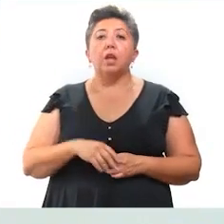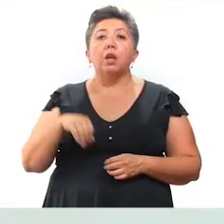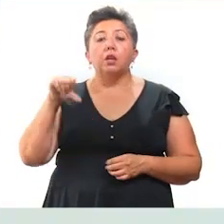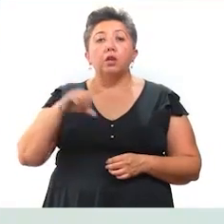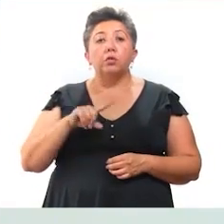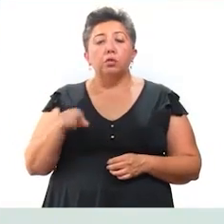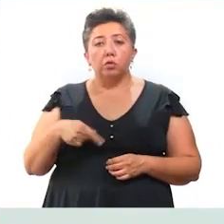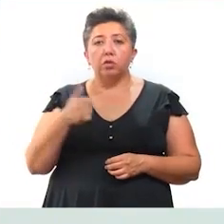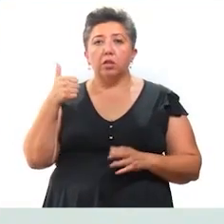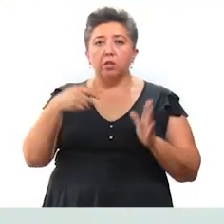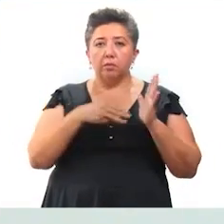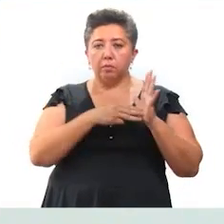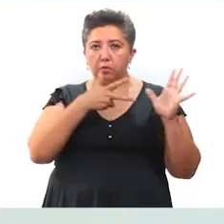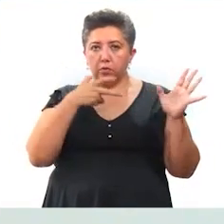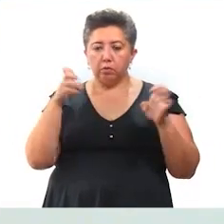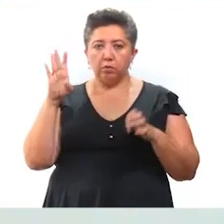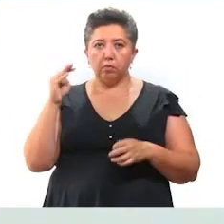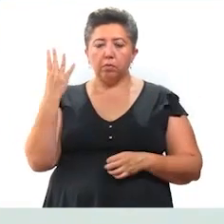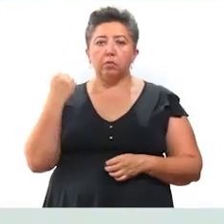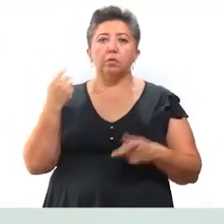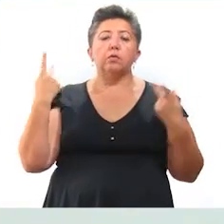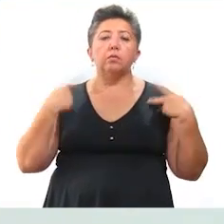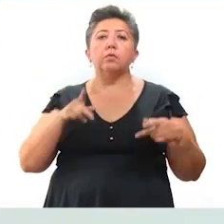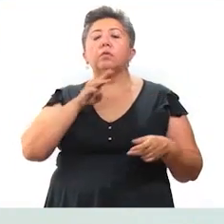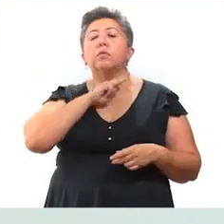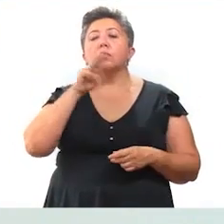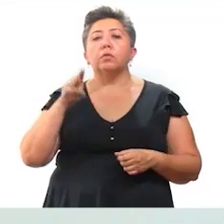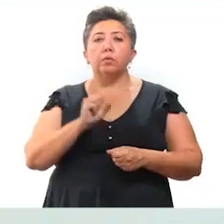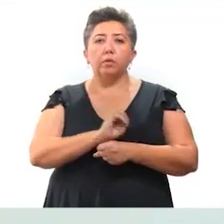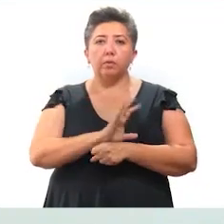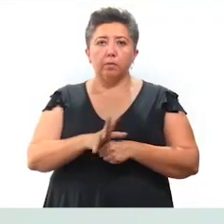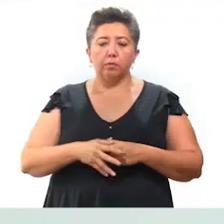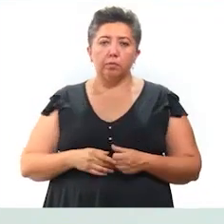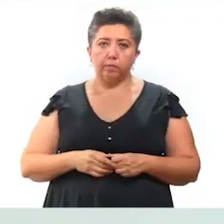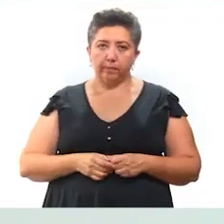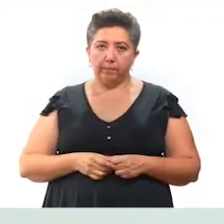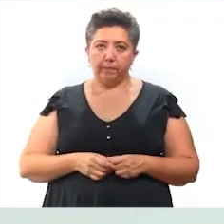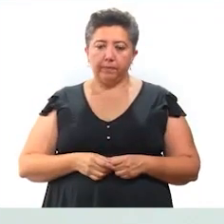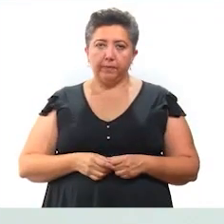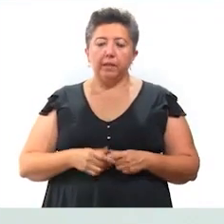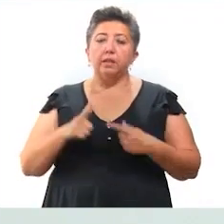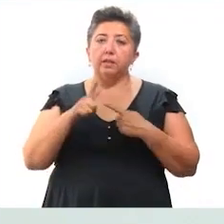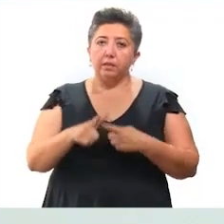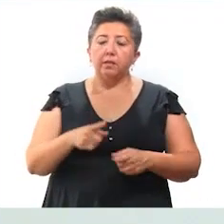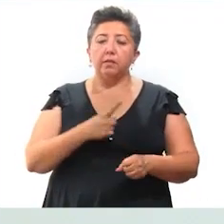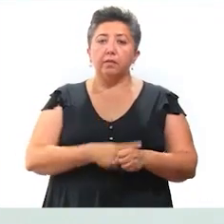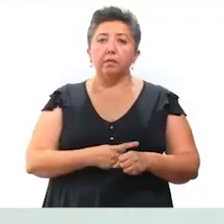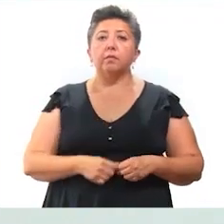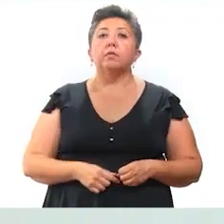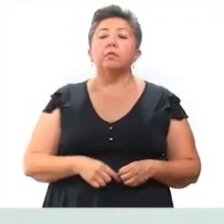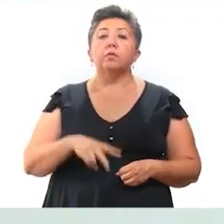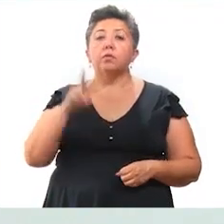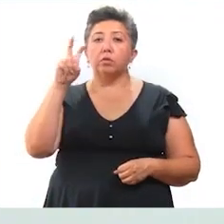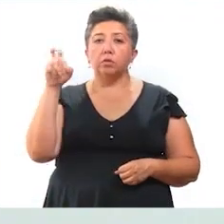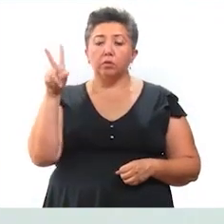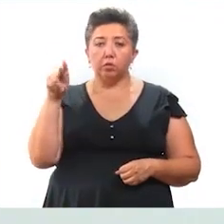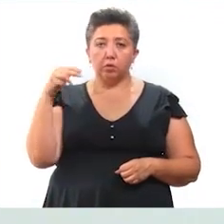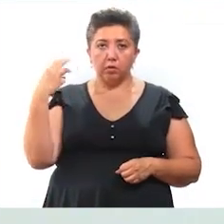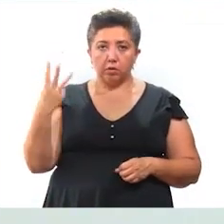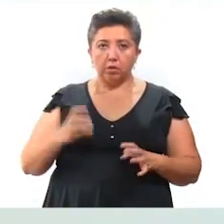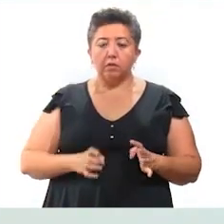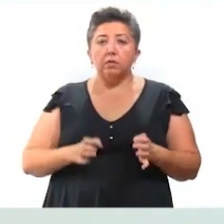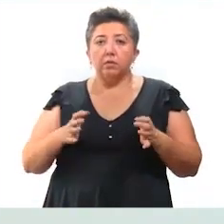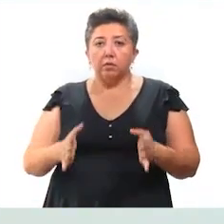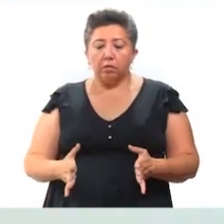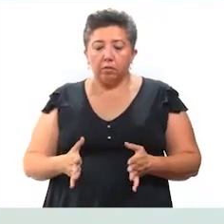son 6.899 las personas fallecidas a causa del coronavirus. De los casos activos, 283